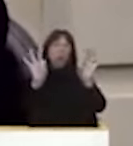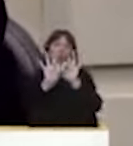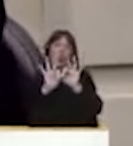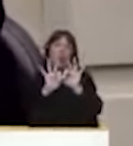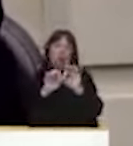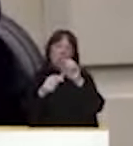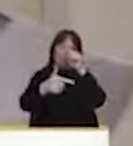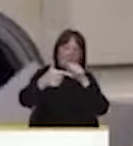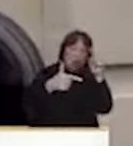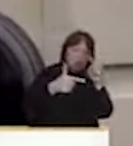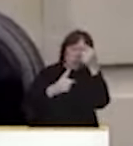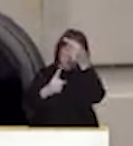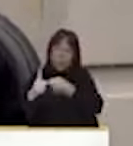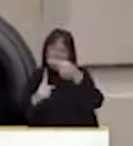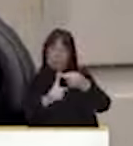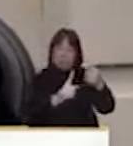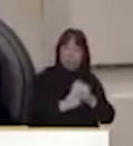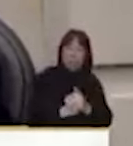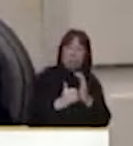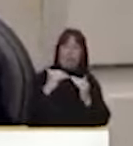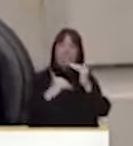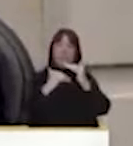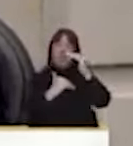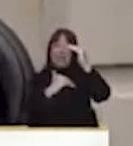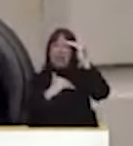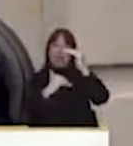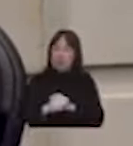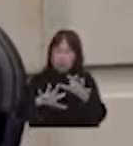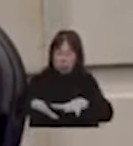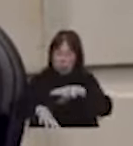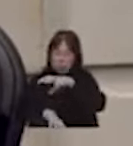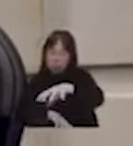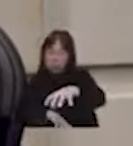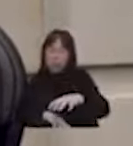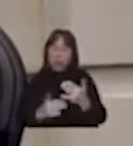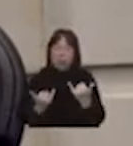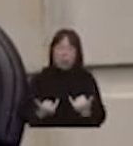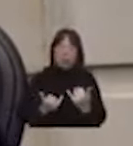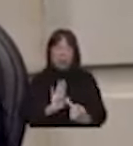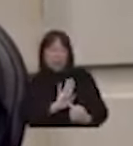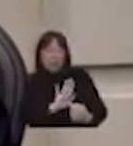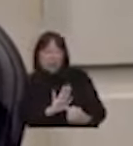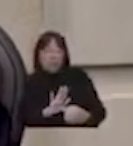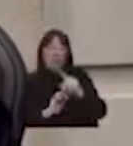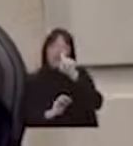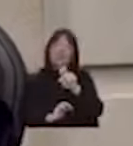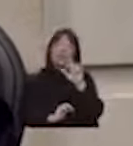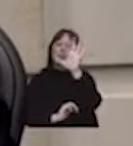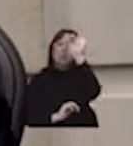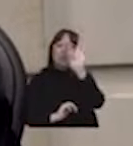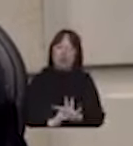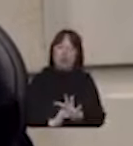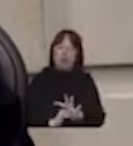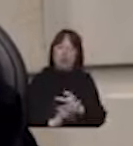meses. Más del 10% en crecimiento en el último trimestre. Le proporciona cerca del 6% al